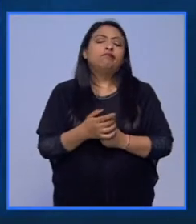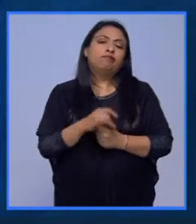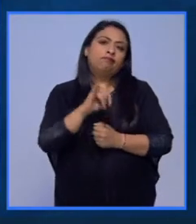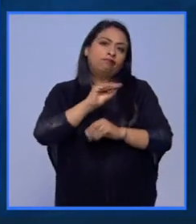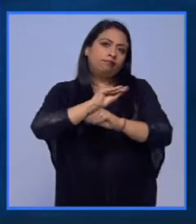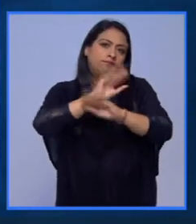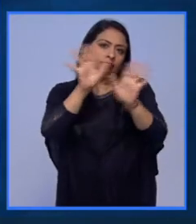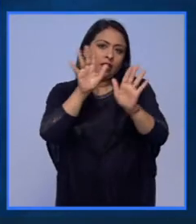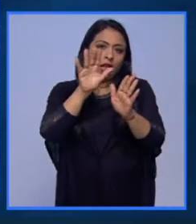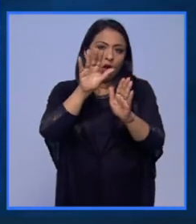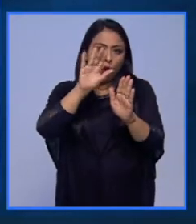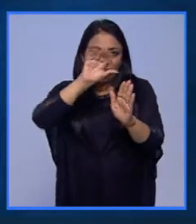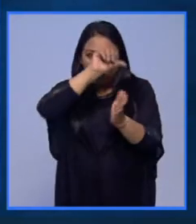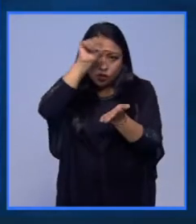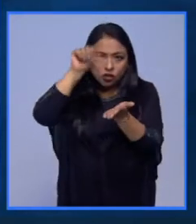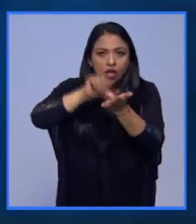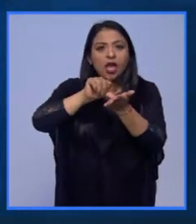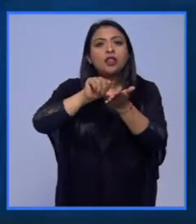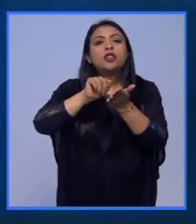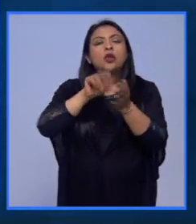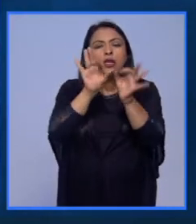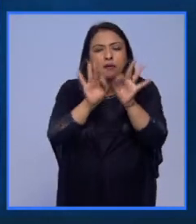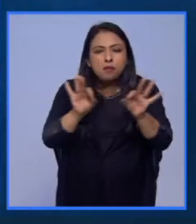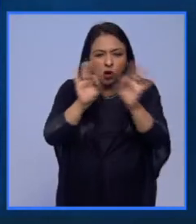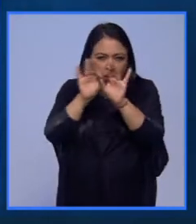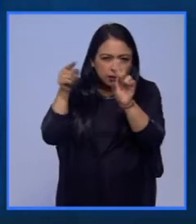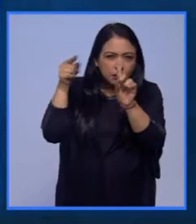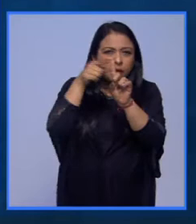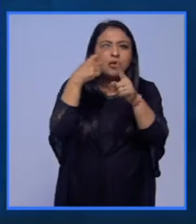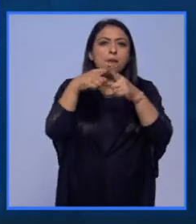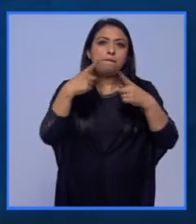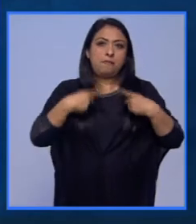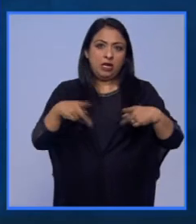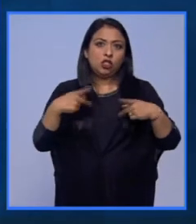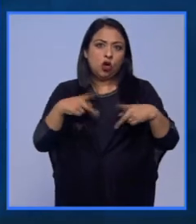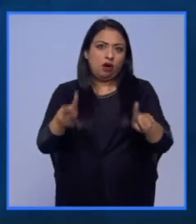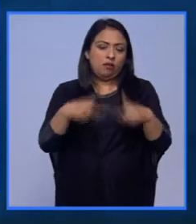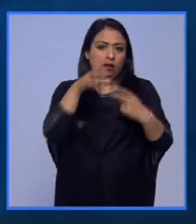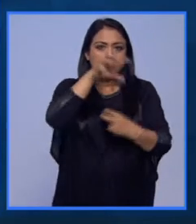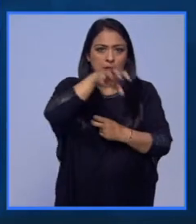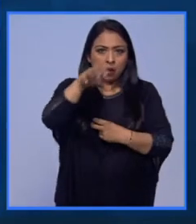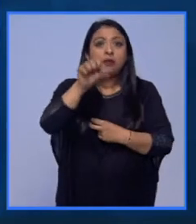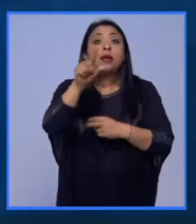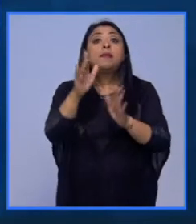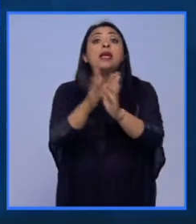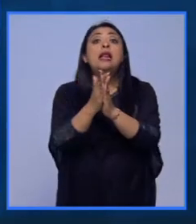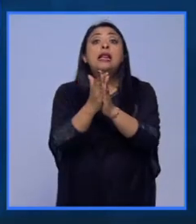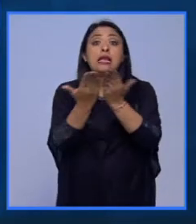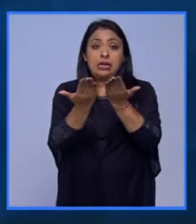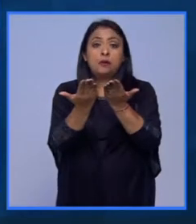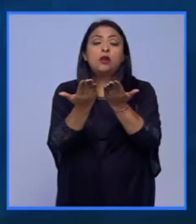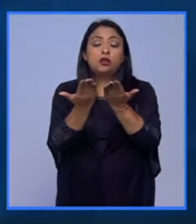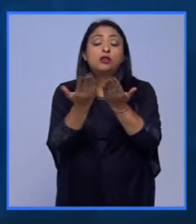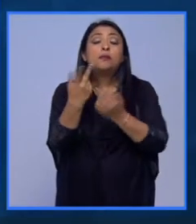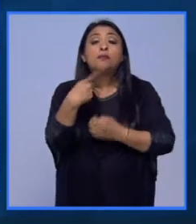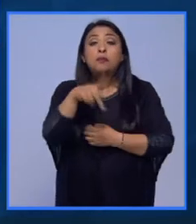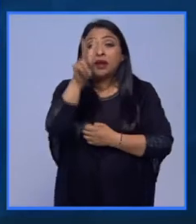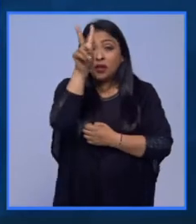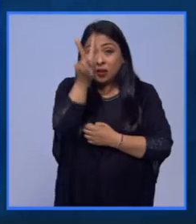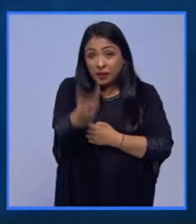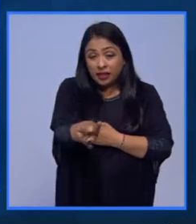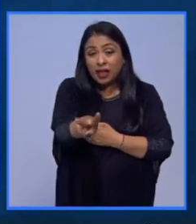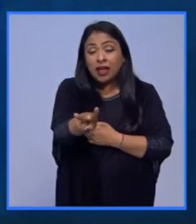supuesto, el centro de todo son los expositores. Y los libros, pero